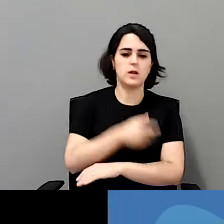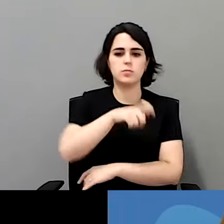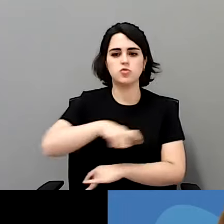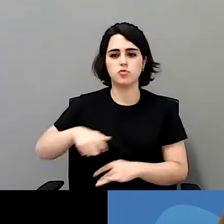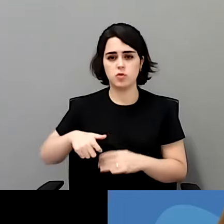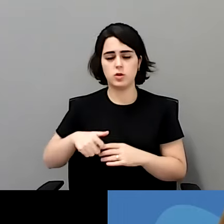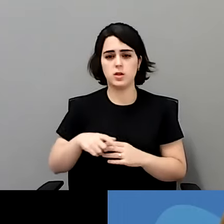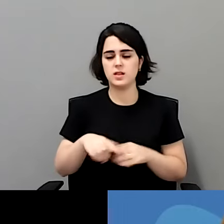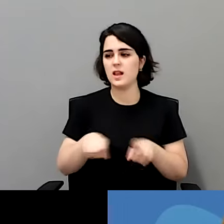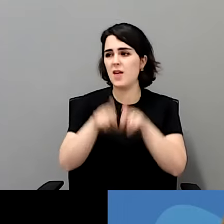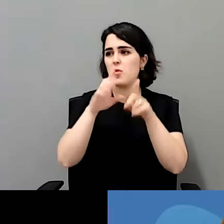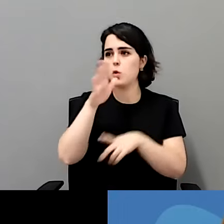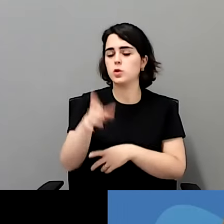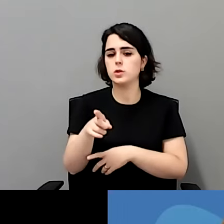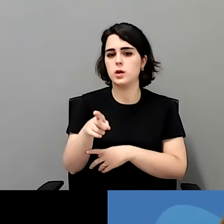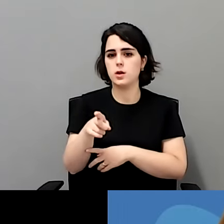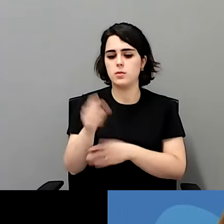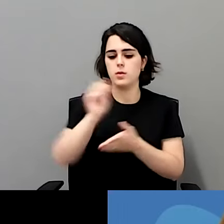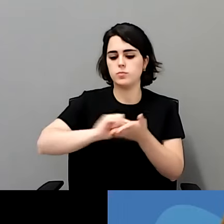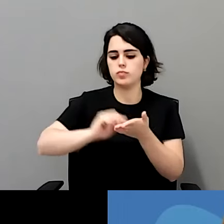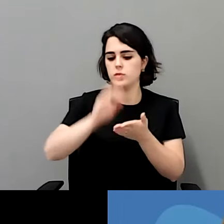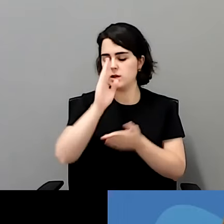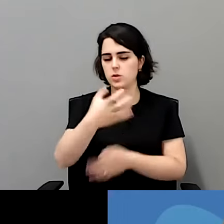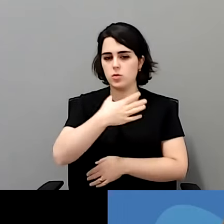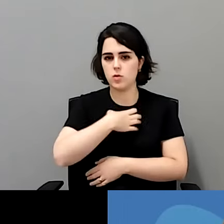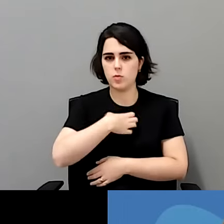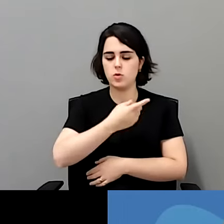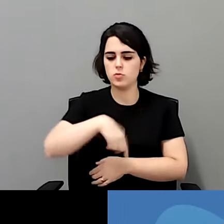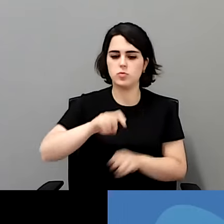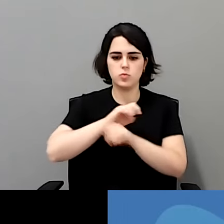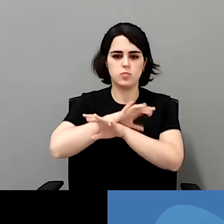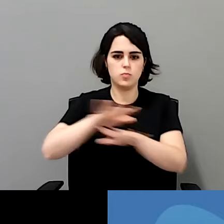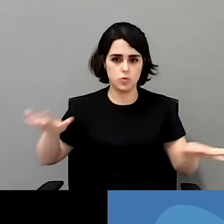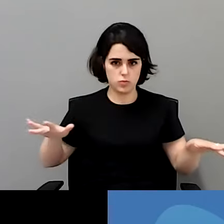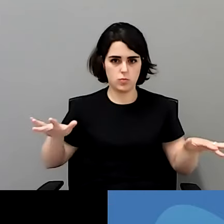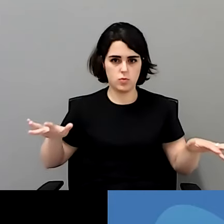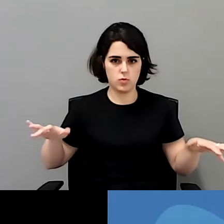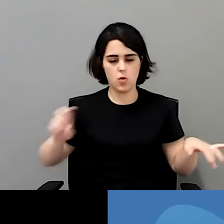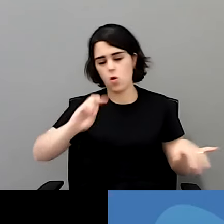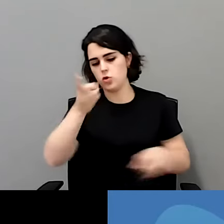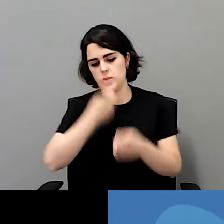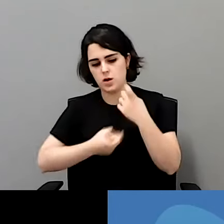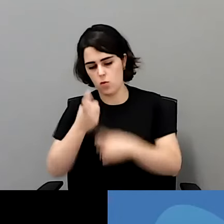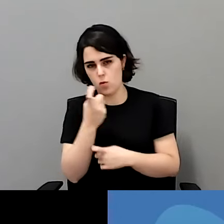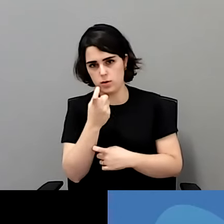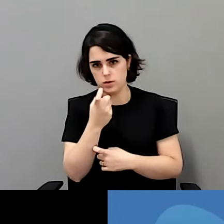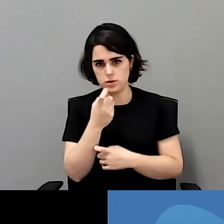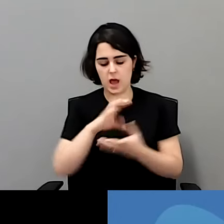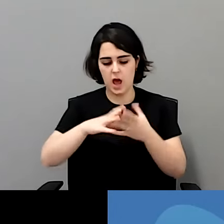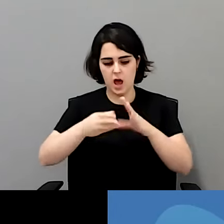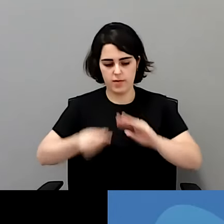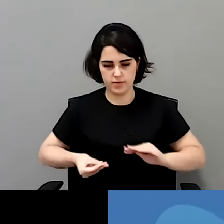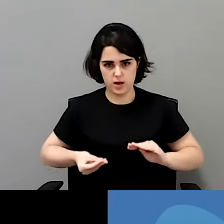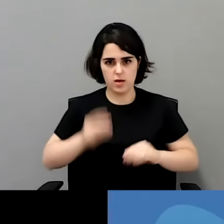personas que por el motivo que sea no la podéis rellenar en directo, os haremos llegar otra adaptada para